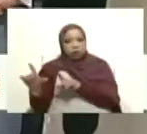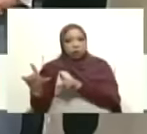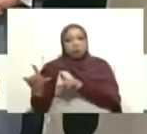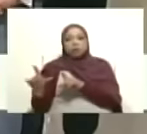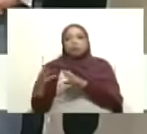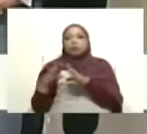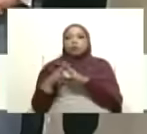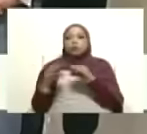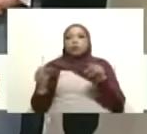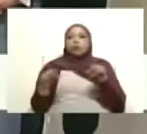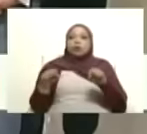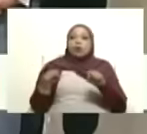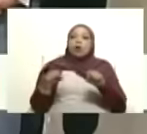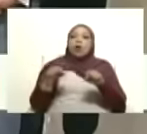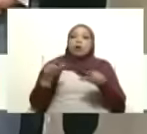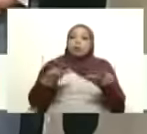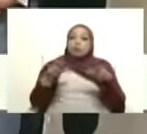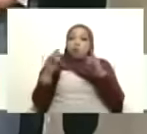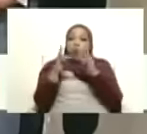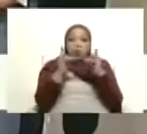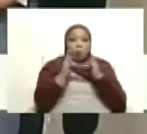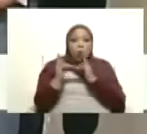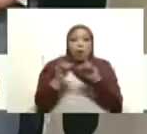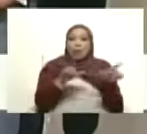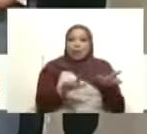mesas instaladas y en pleno